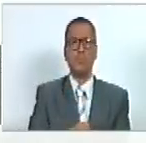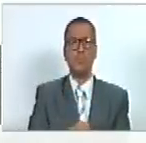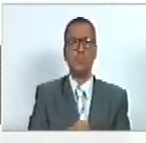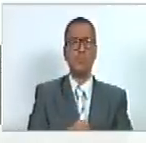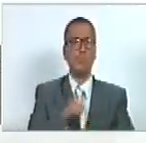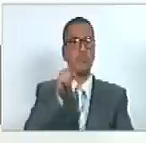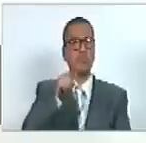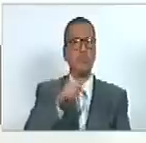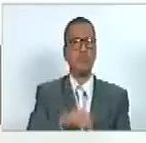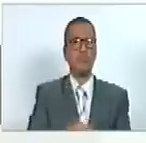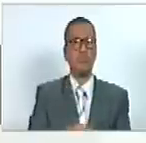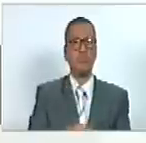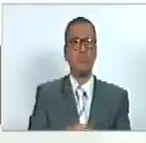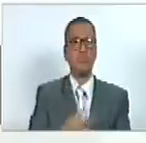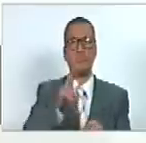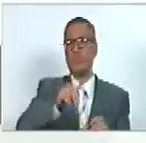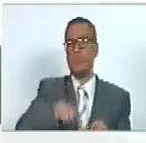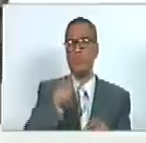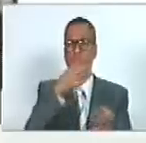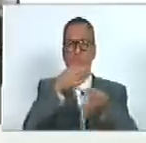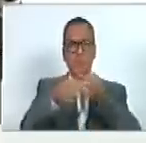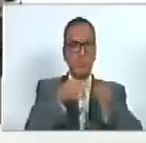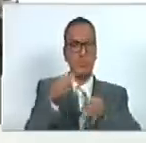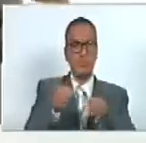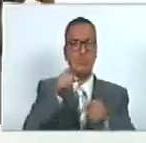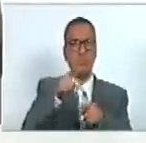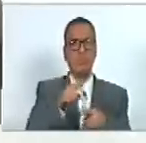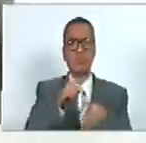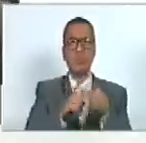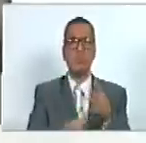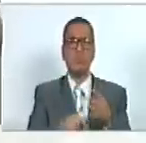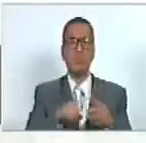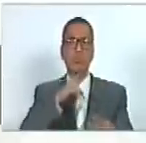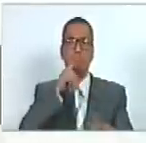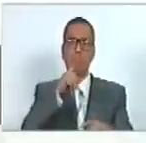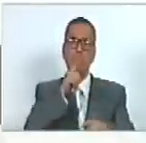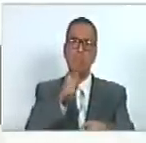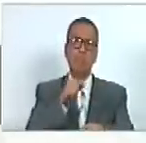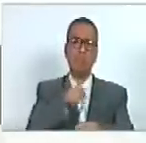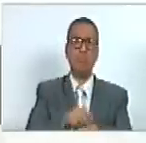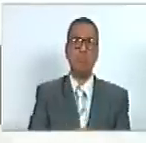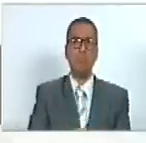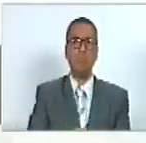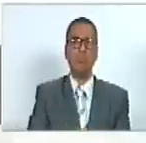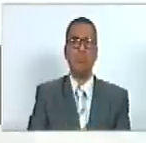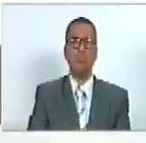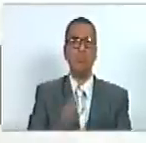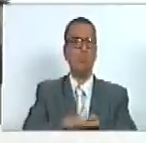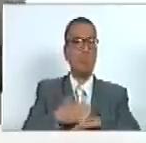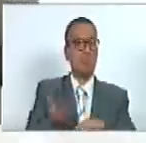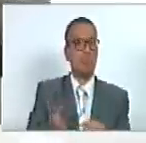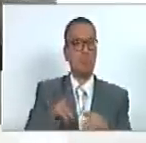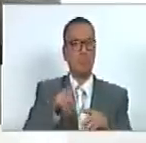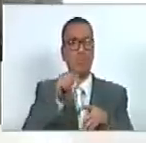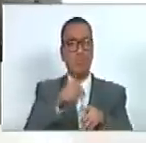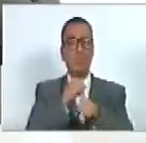tanto, no puede explicarse sino como un acto de crueldad, porque ni lograron lo que esperaban, que era